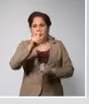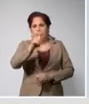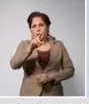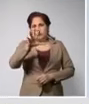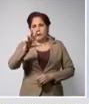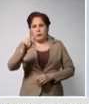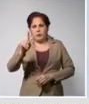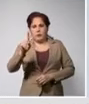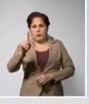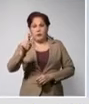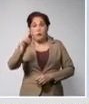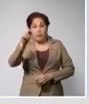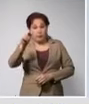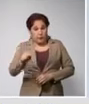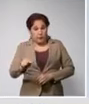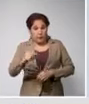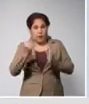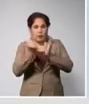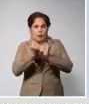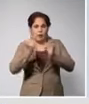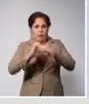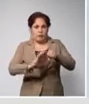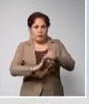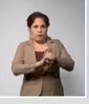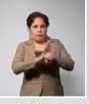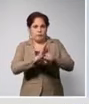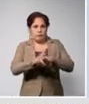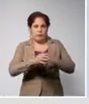122.661.151 casos confirmados.